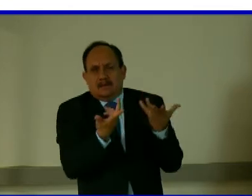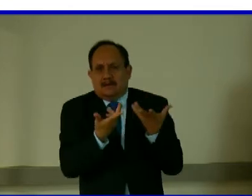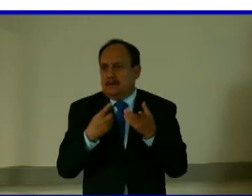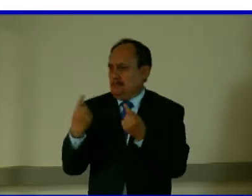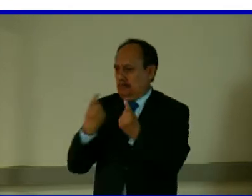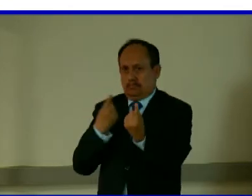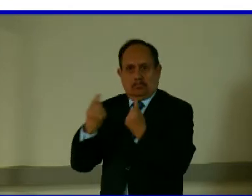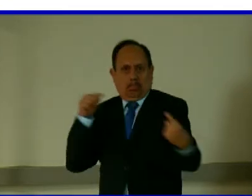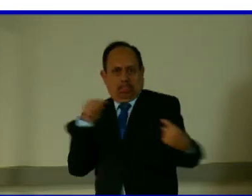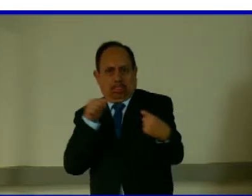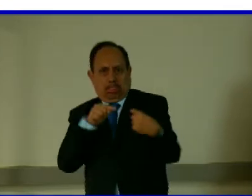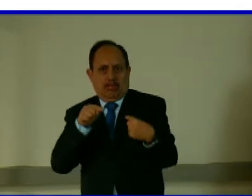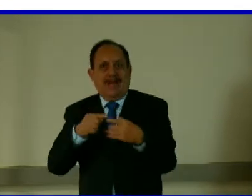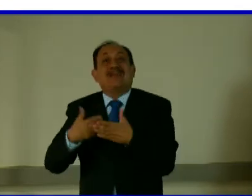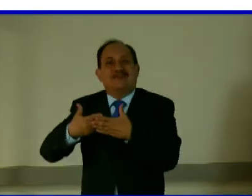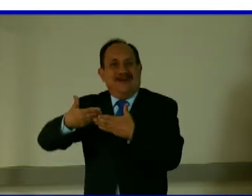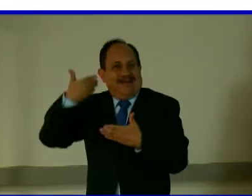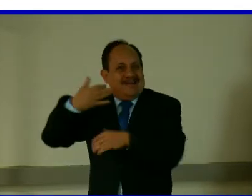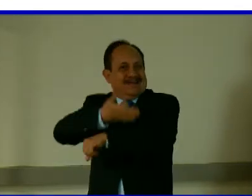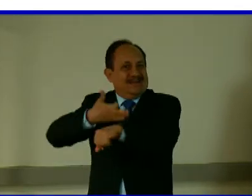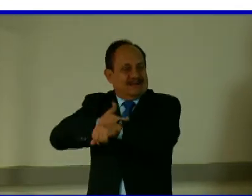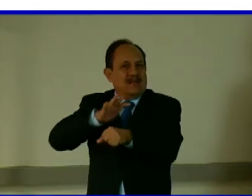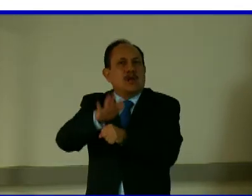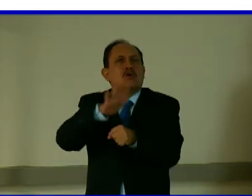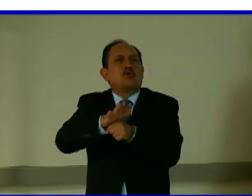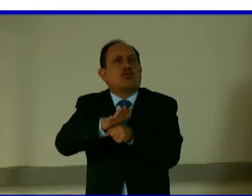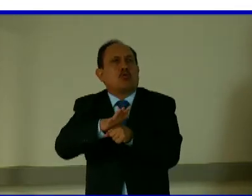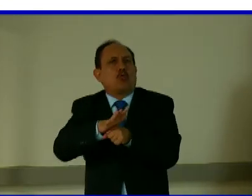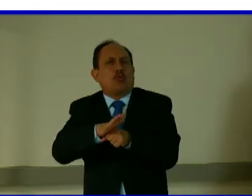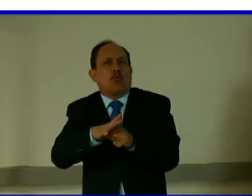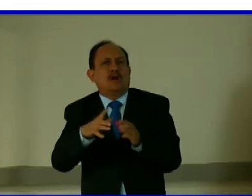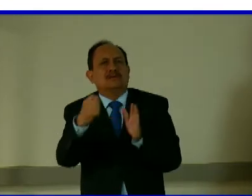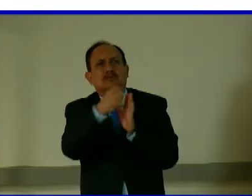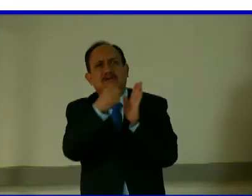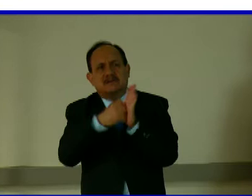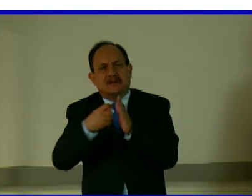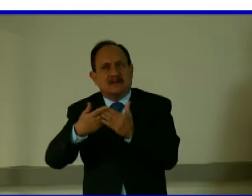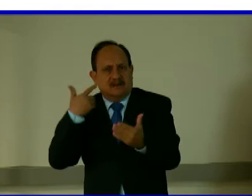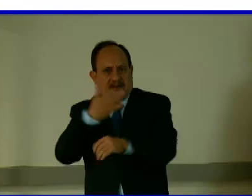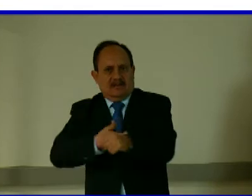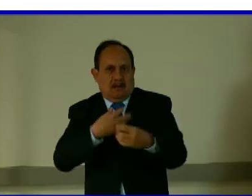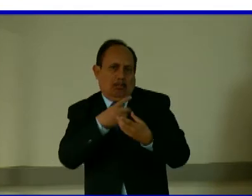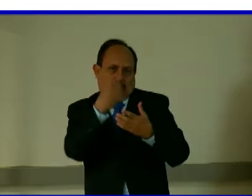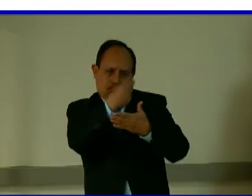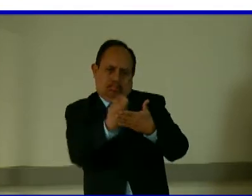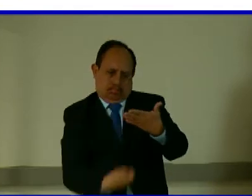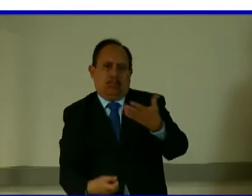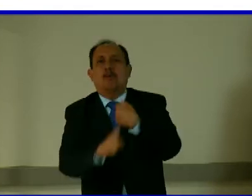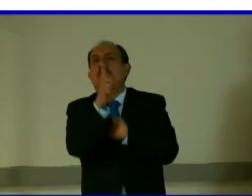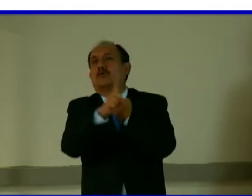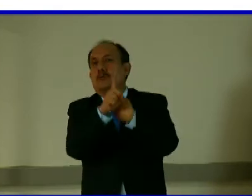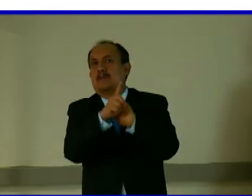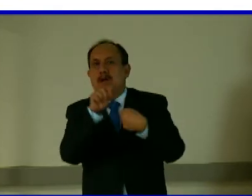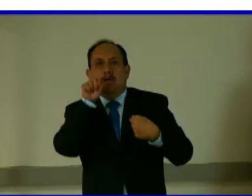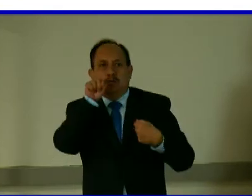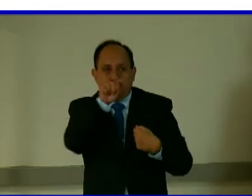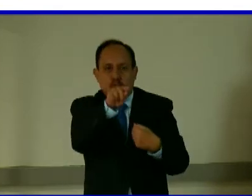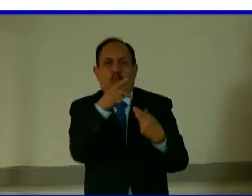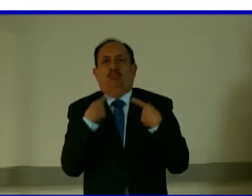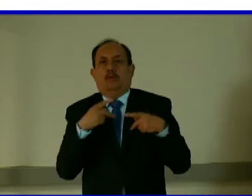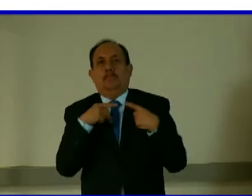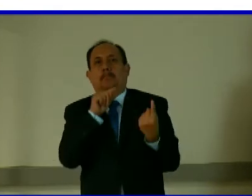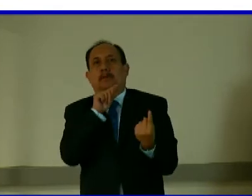discutiendo esta tarde, ¿cuáles son las estrategias que ustedes le dan a los estudiantes? Muy claramente describieron el problema. Tú eres una